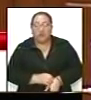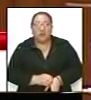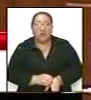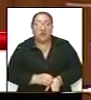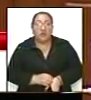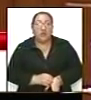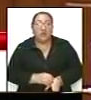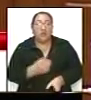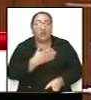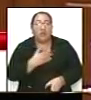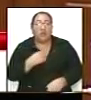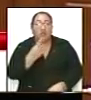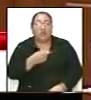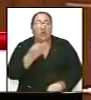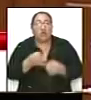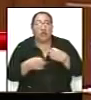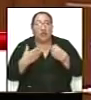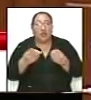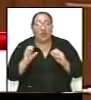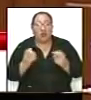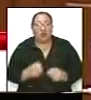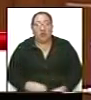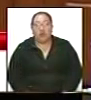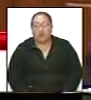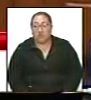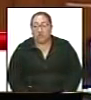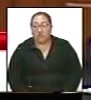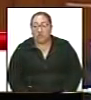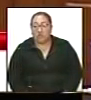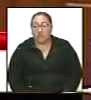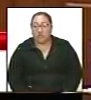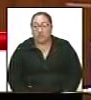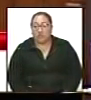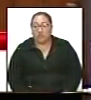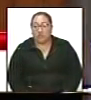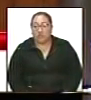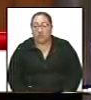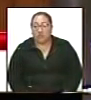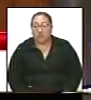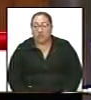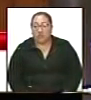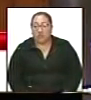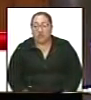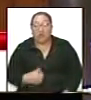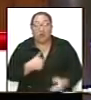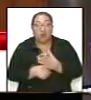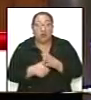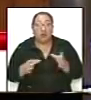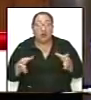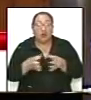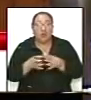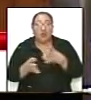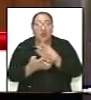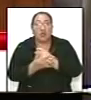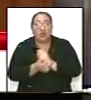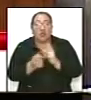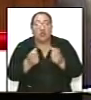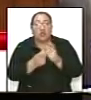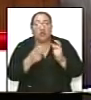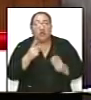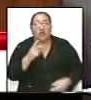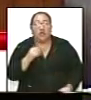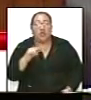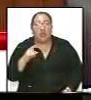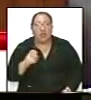Poder Judicial remite al Congreso la solicitud para el levantamiento de la inmunidad de arresto del congresista Edwin